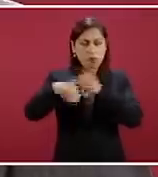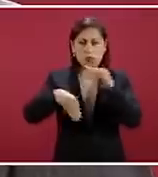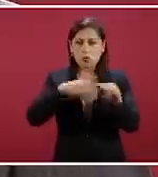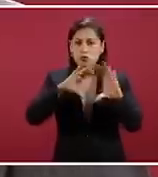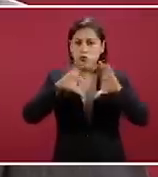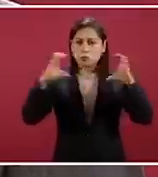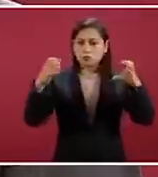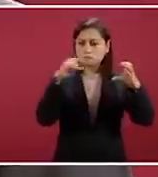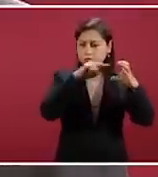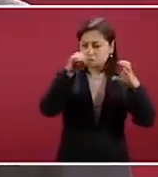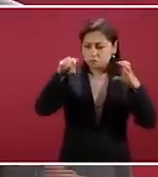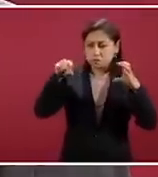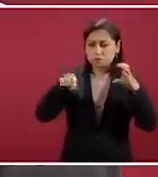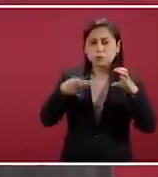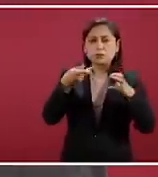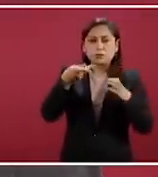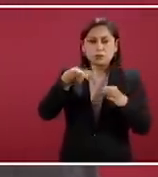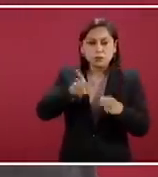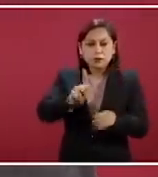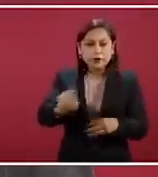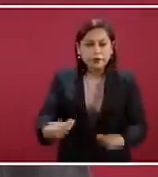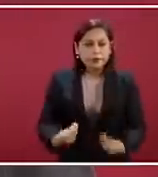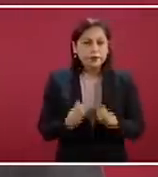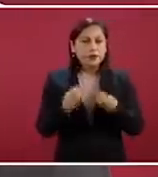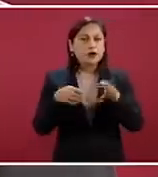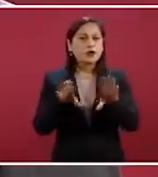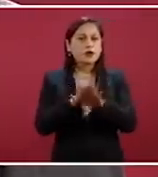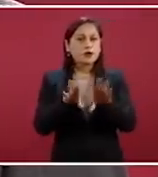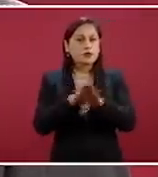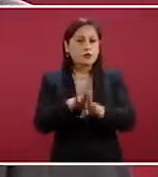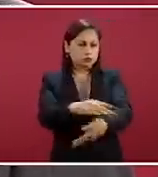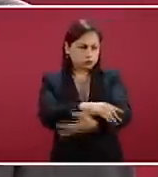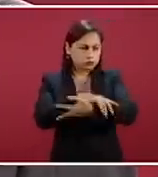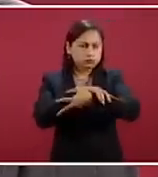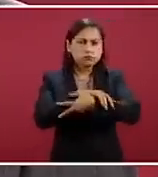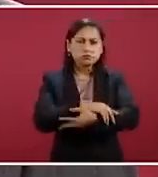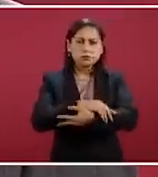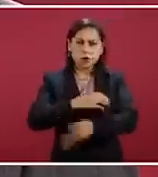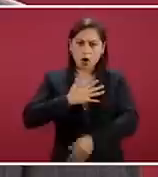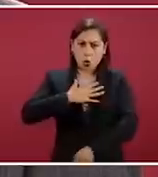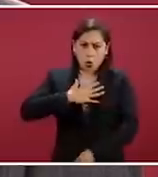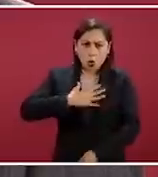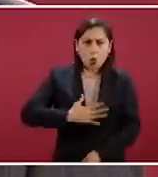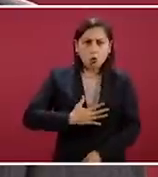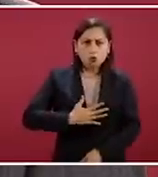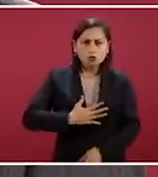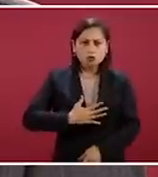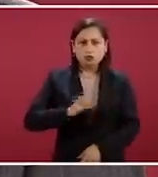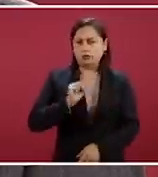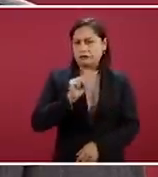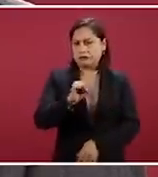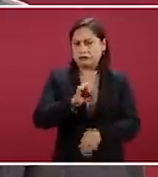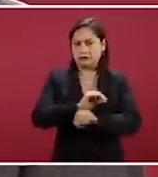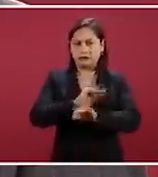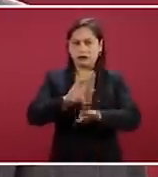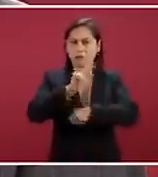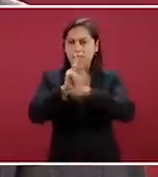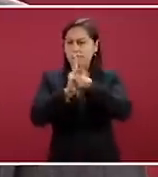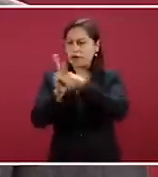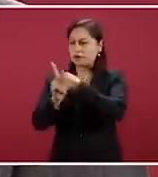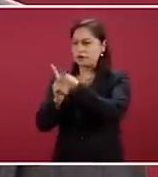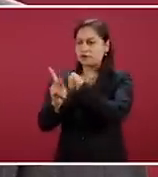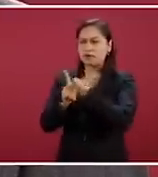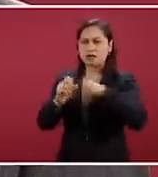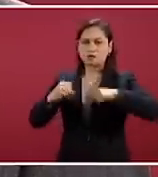que sí existen las fronteras, pero que más allá de las fronteras está la